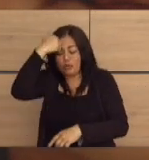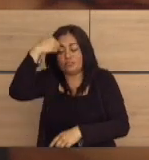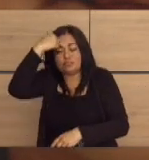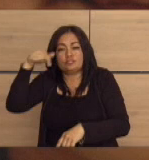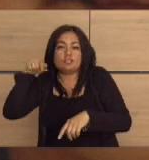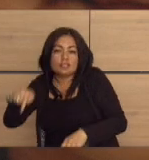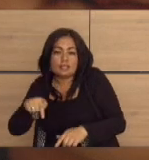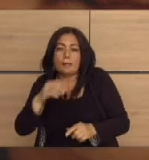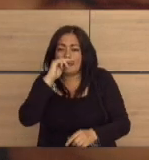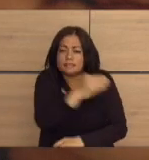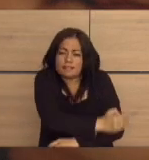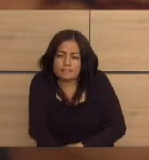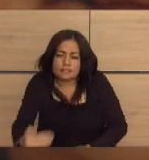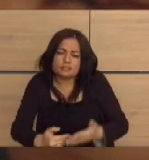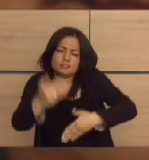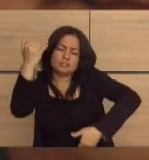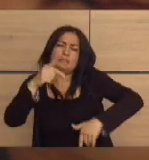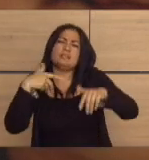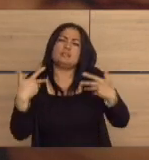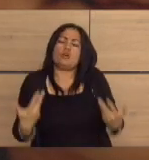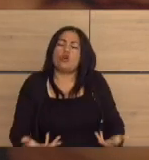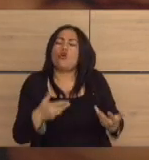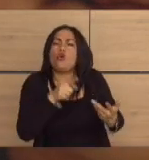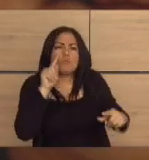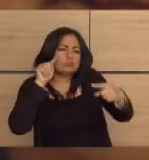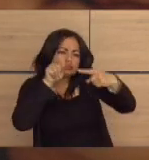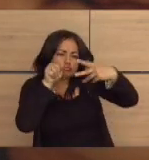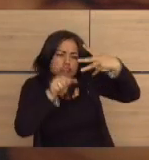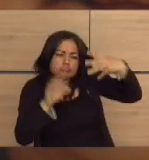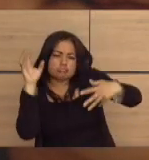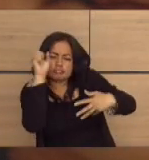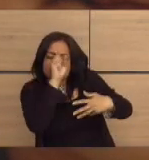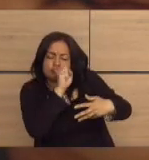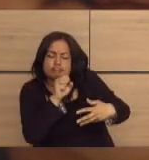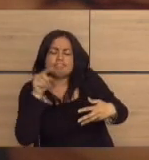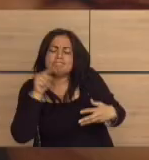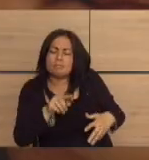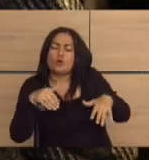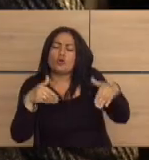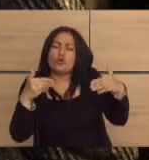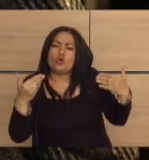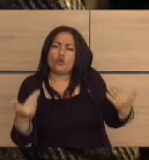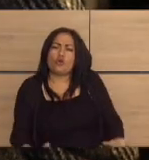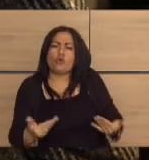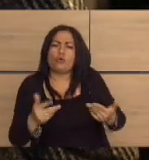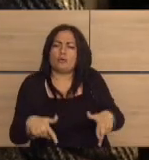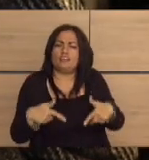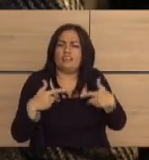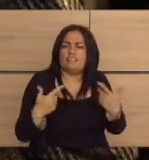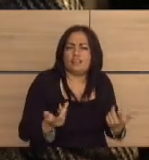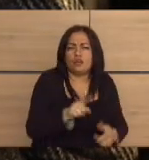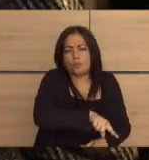grado de primaria cómo identificar sus emociones, cómo verse con el